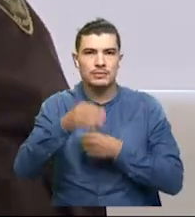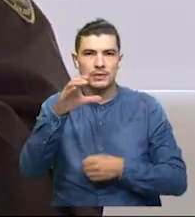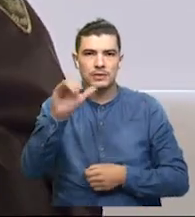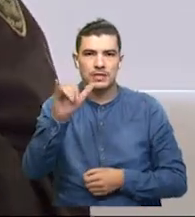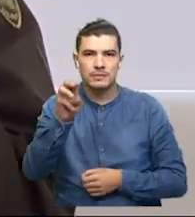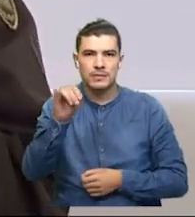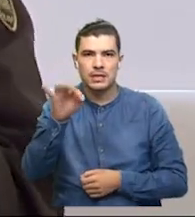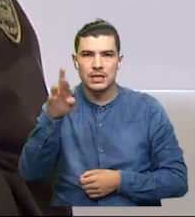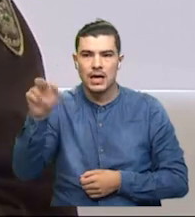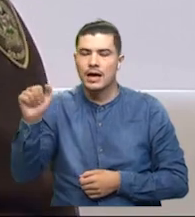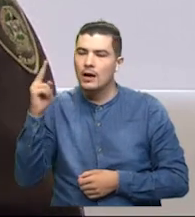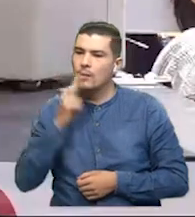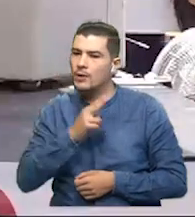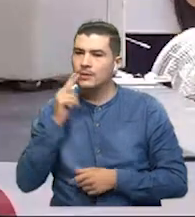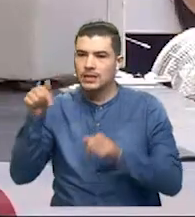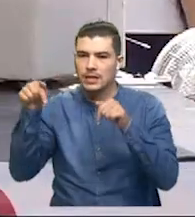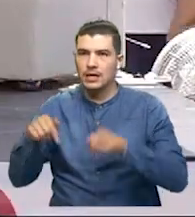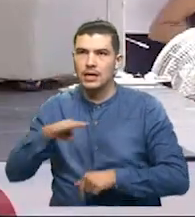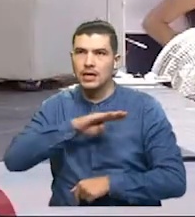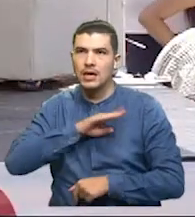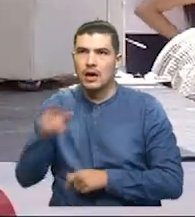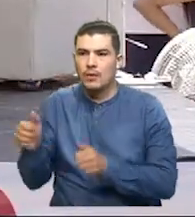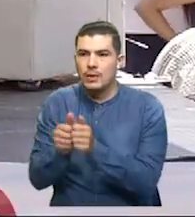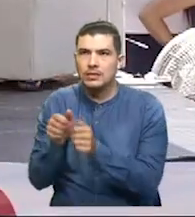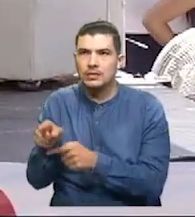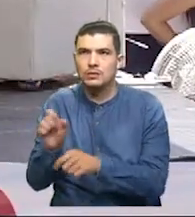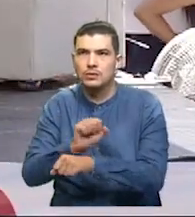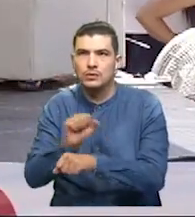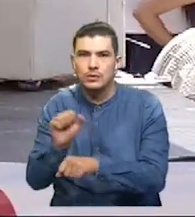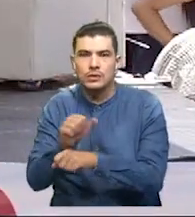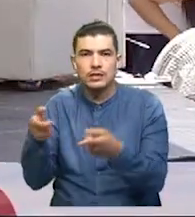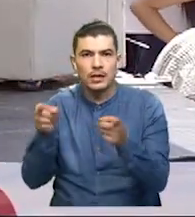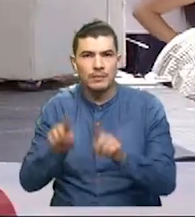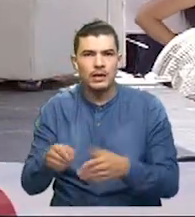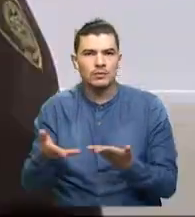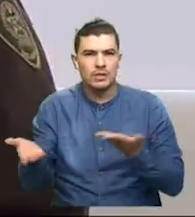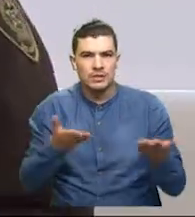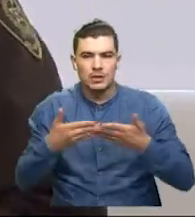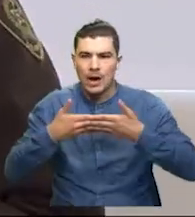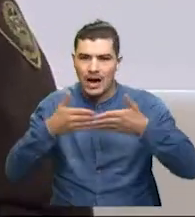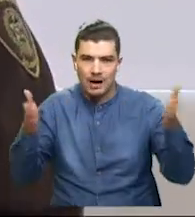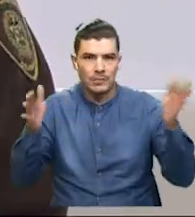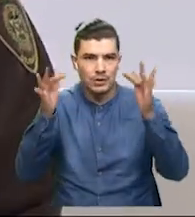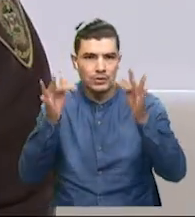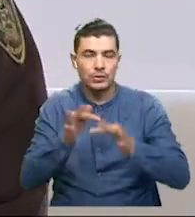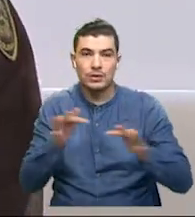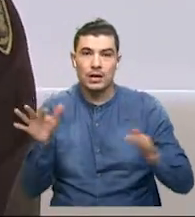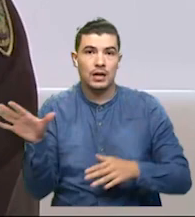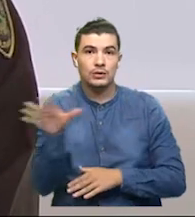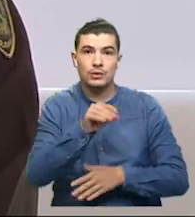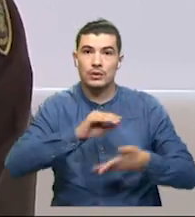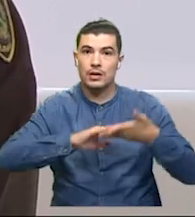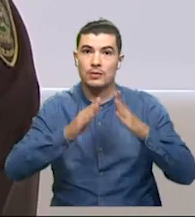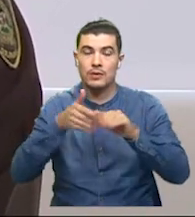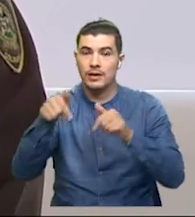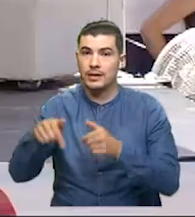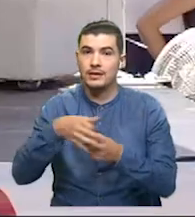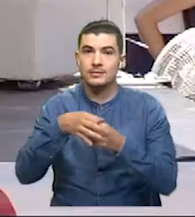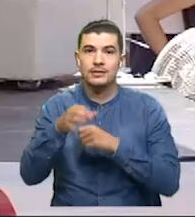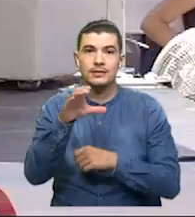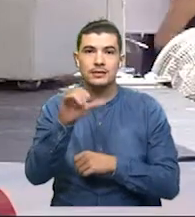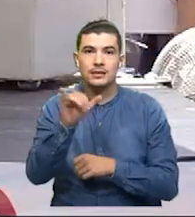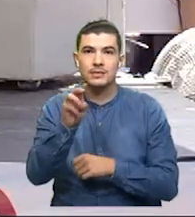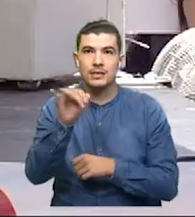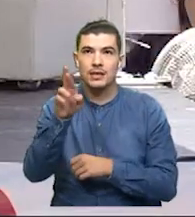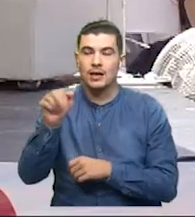alcalde, para tenerle un compañerito a este vehículo y de esa manera un servicio amplio y total para toda la comunidad de Cimitarra. Bueno,